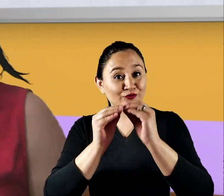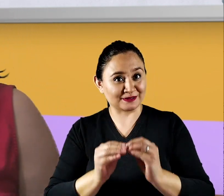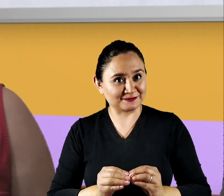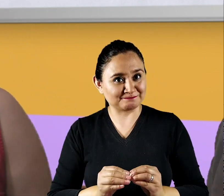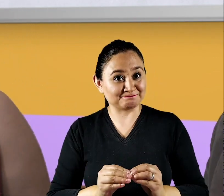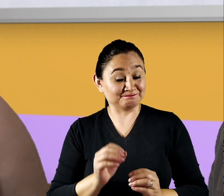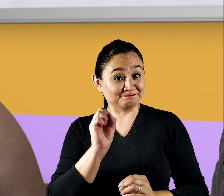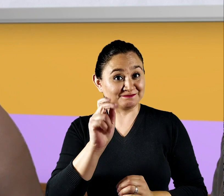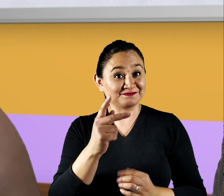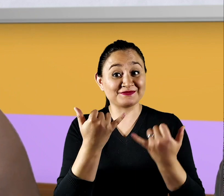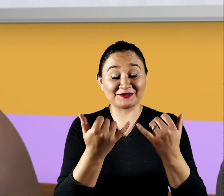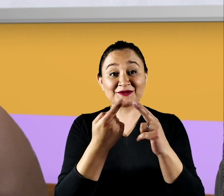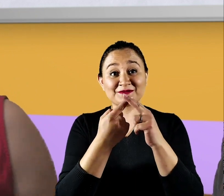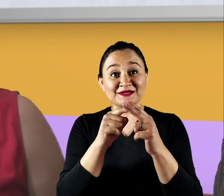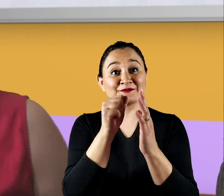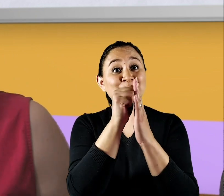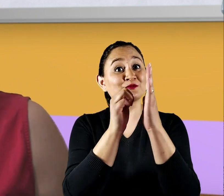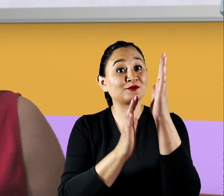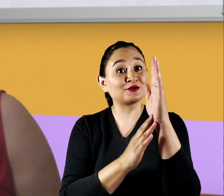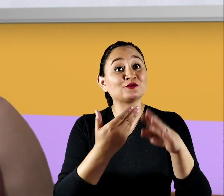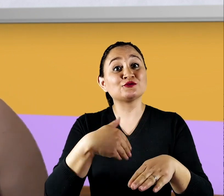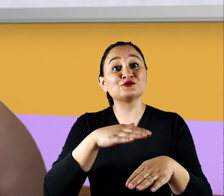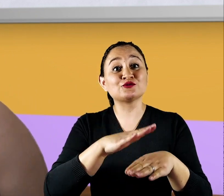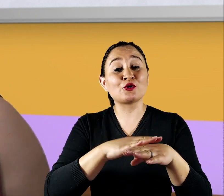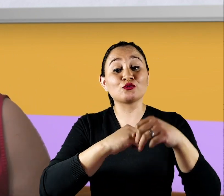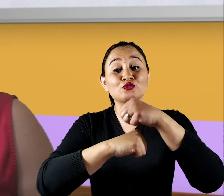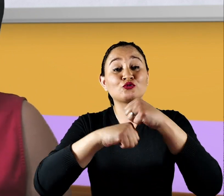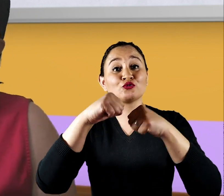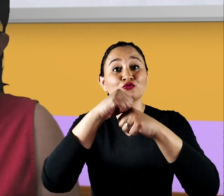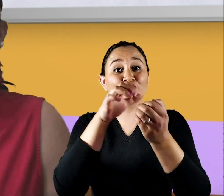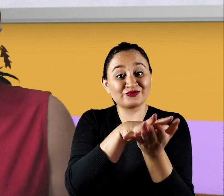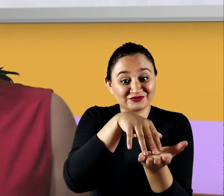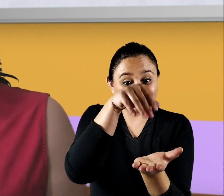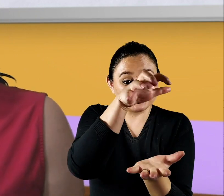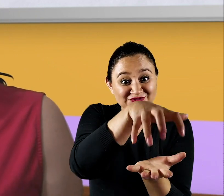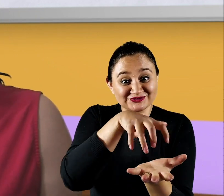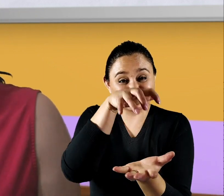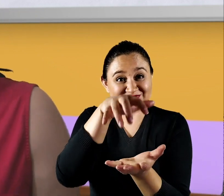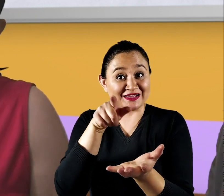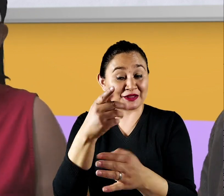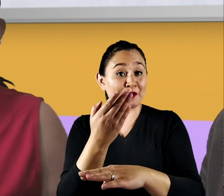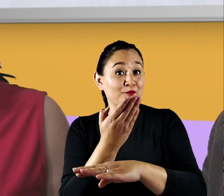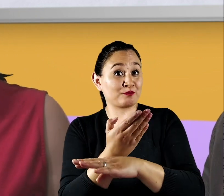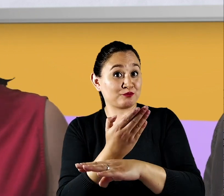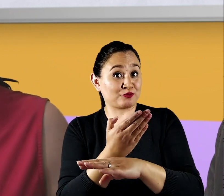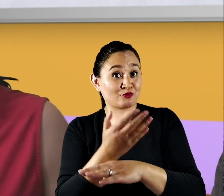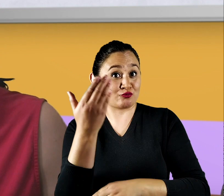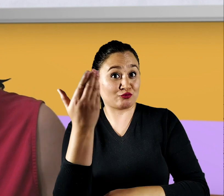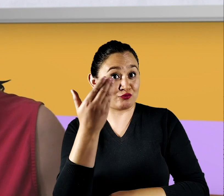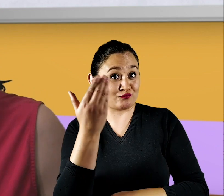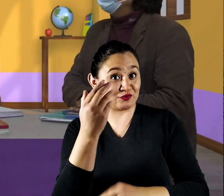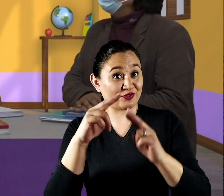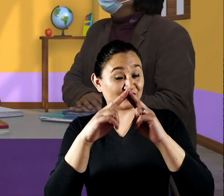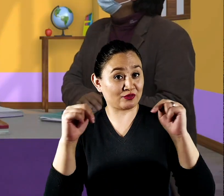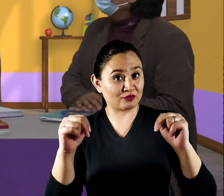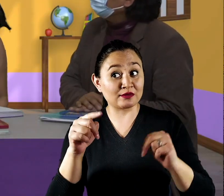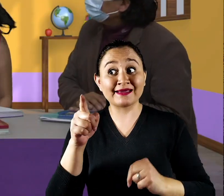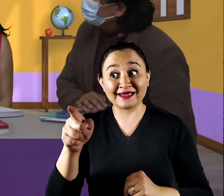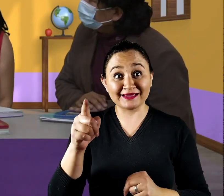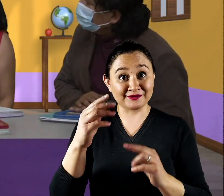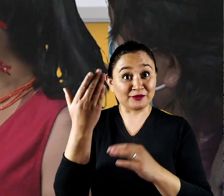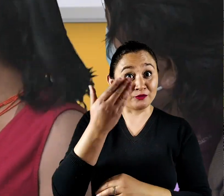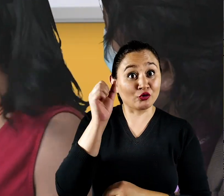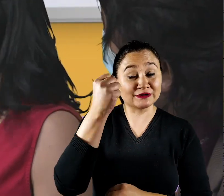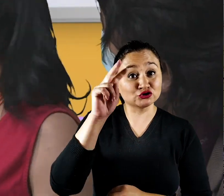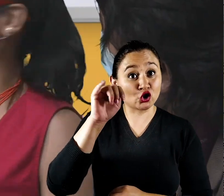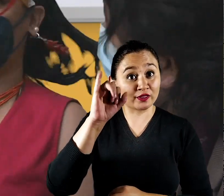Entonces, comencemos con el proyecto sobre construcción de los terrarios que propuso la profe de Entorno Natural. ¡La profe